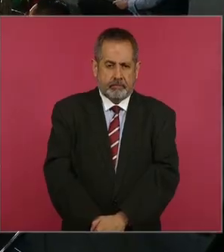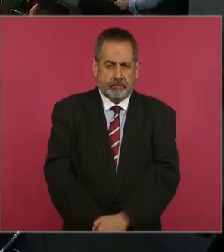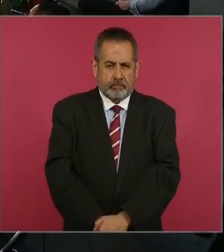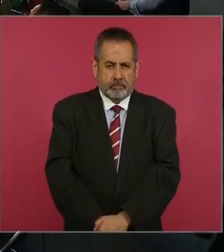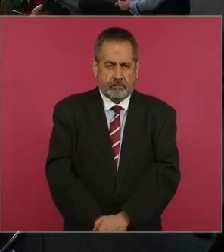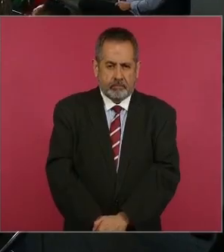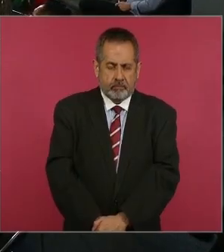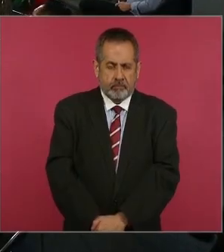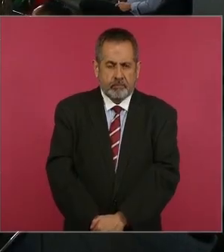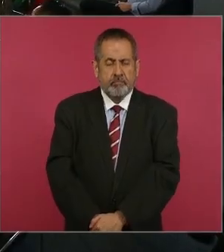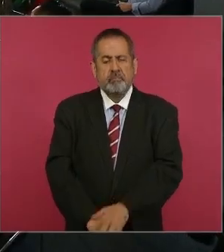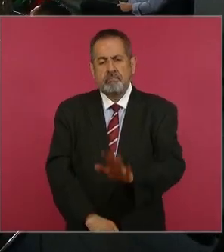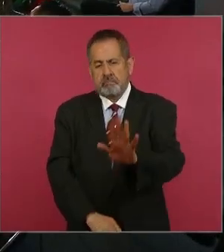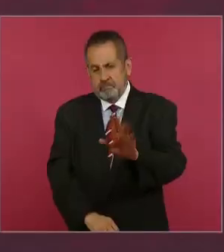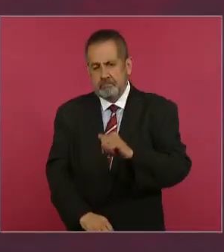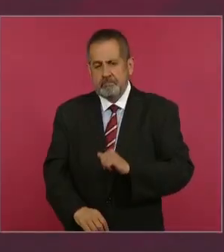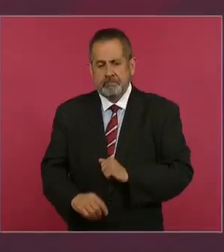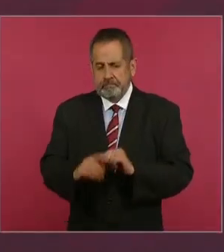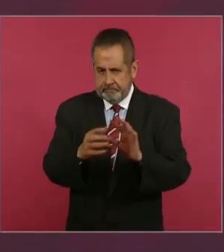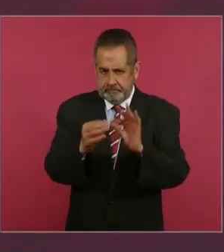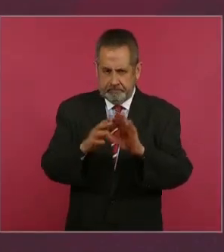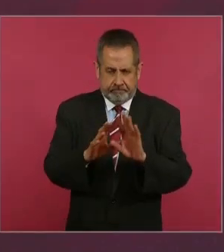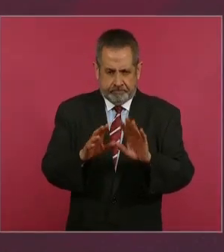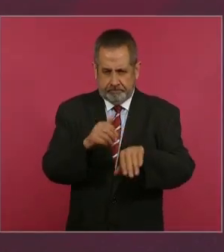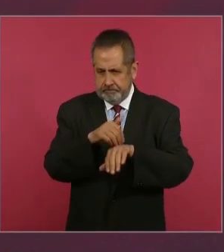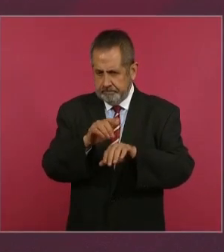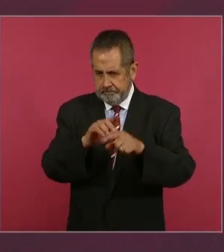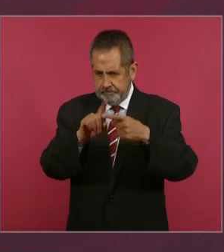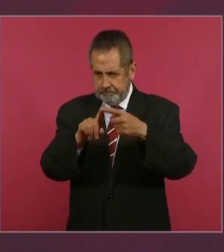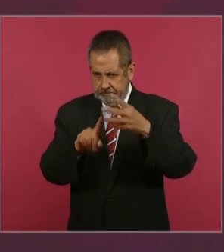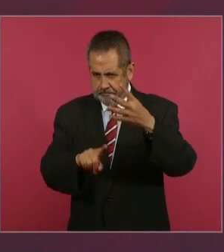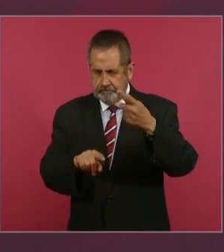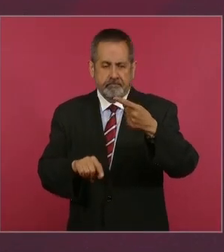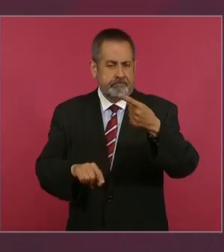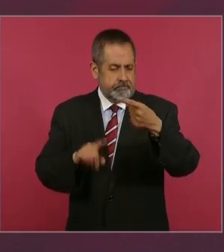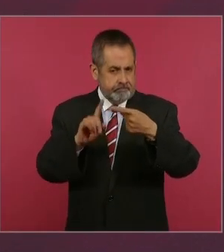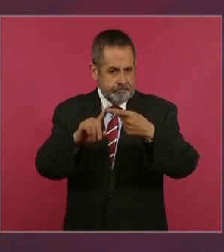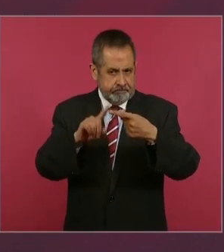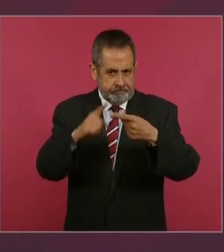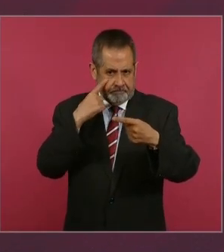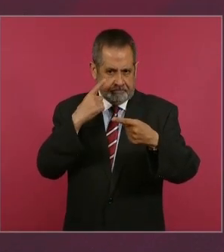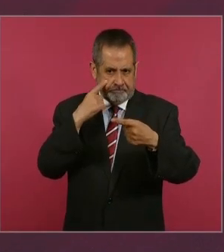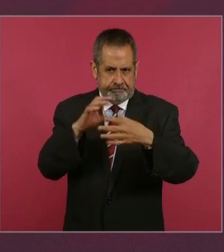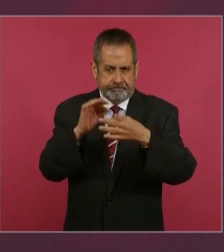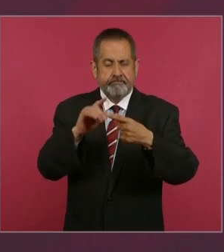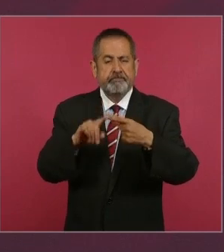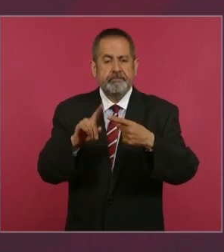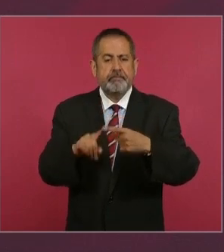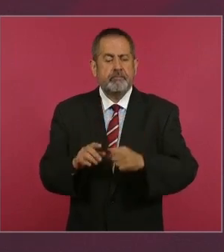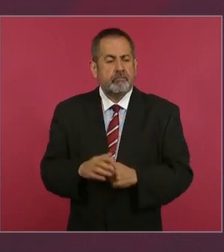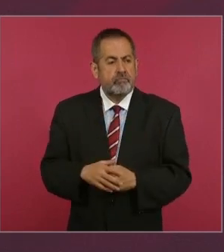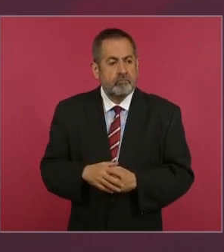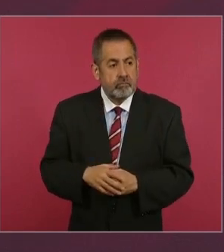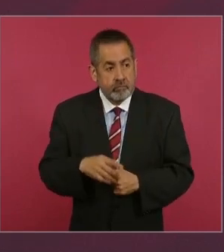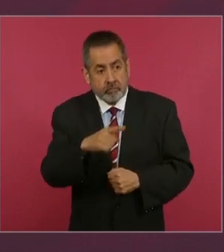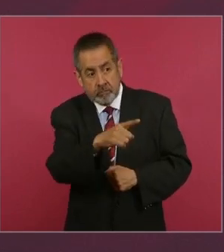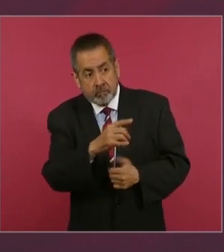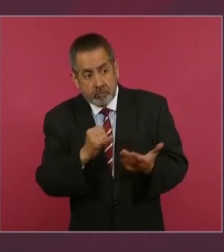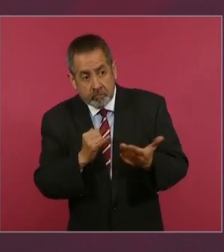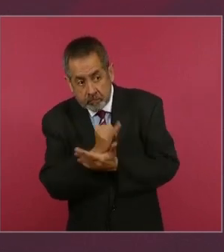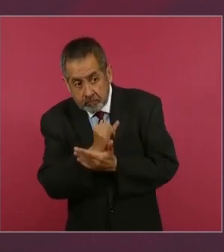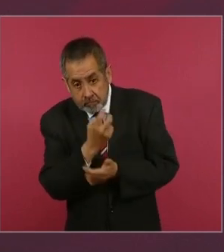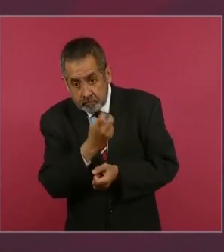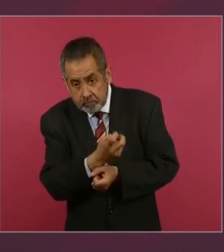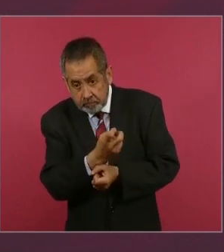yo lo que creo a ver número uno que celebro la